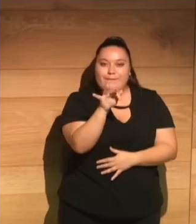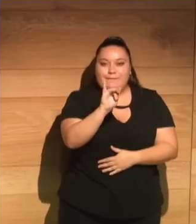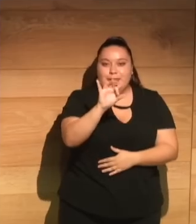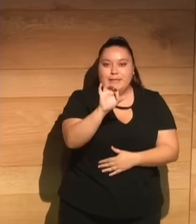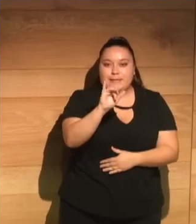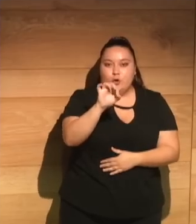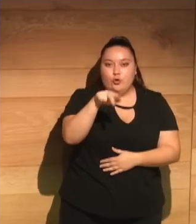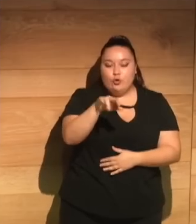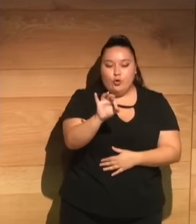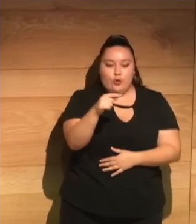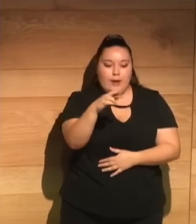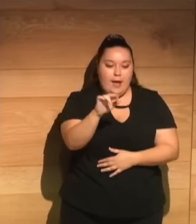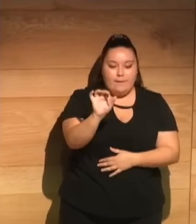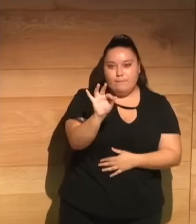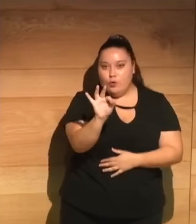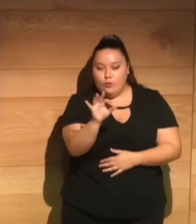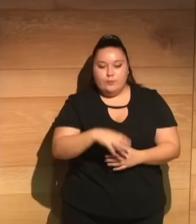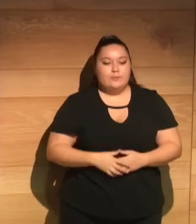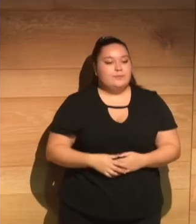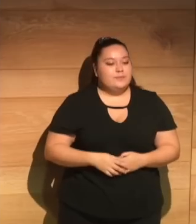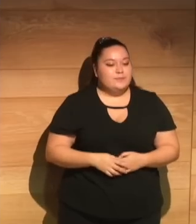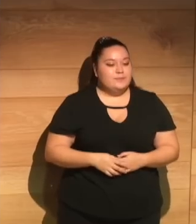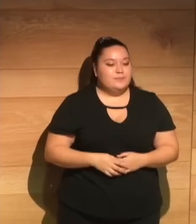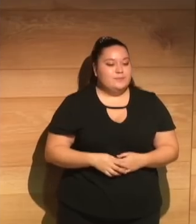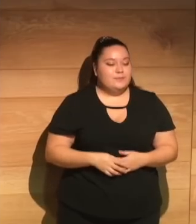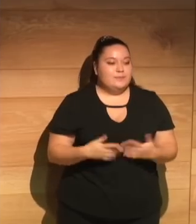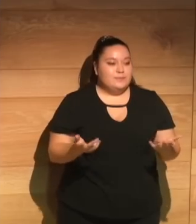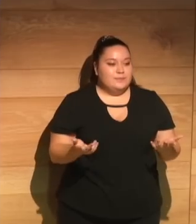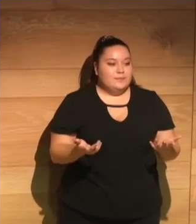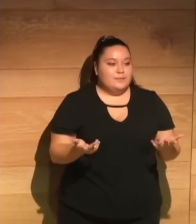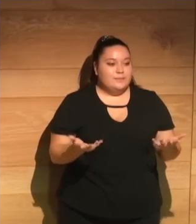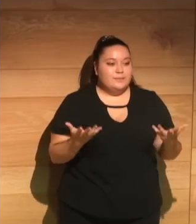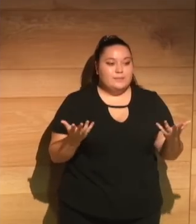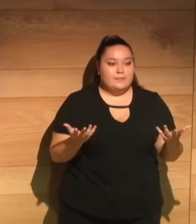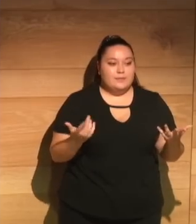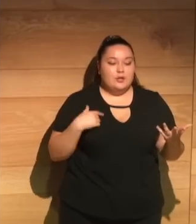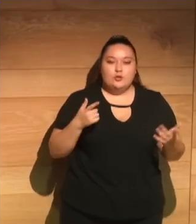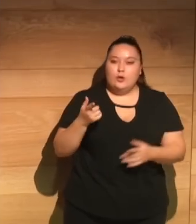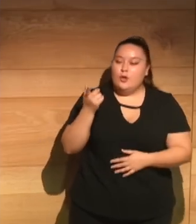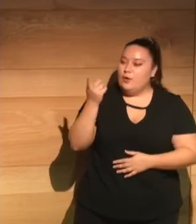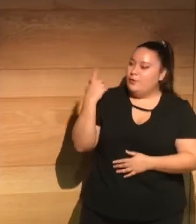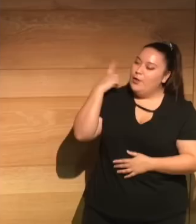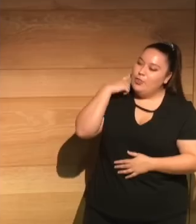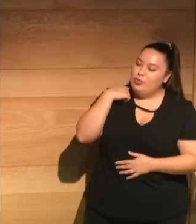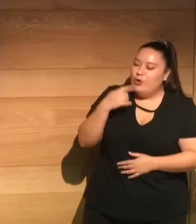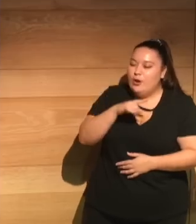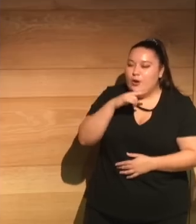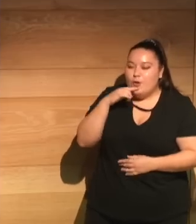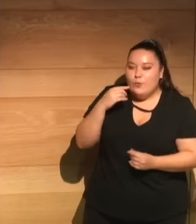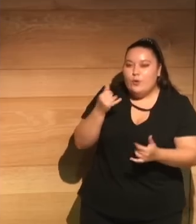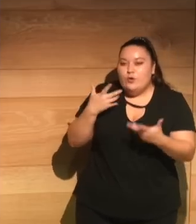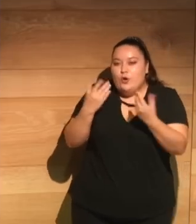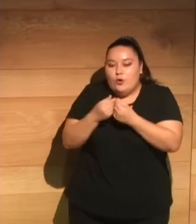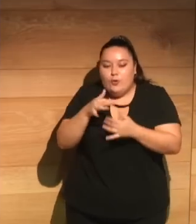además todo va a ser así a partir de ahora. No pega todo más, no pega más. Me voy al fisionotrazo que tengo un dolor de cuello, ¿verdad? Efectivamente, ahí me suena bien, ahí me